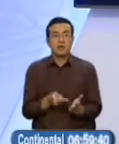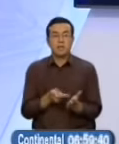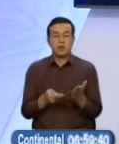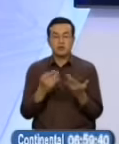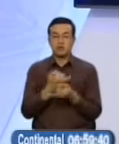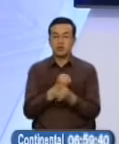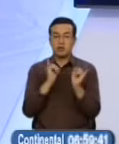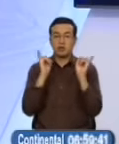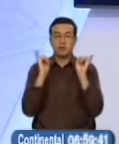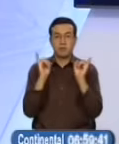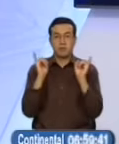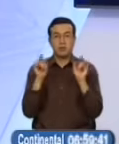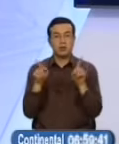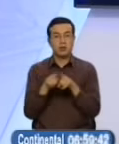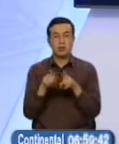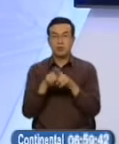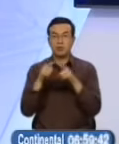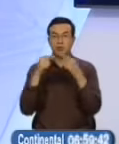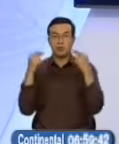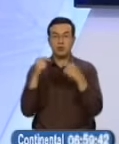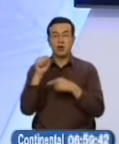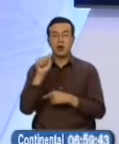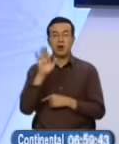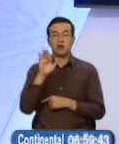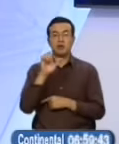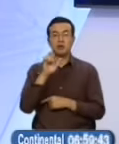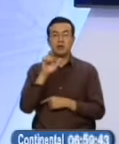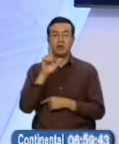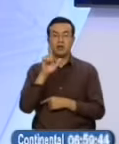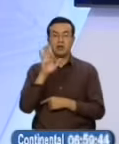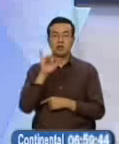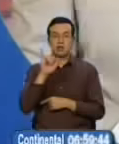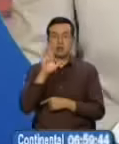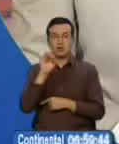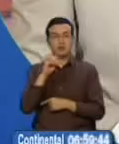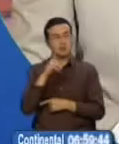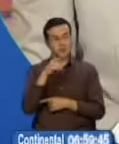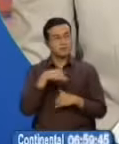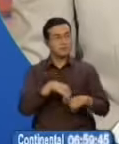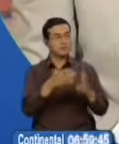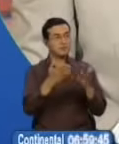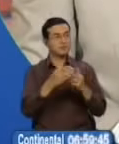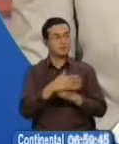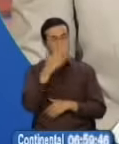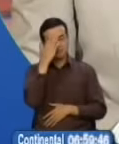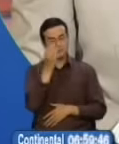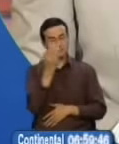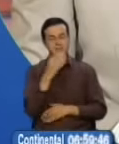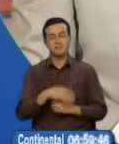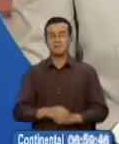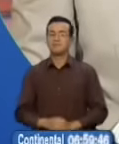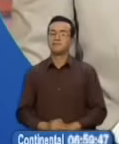con Independiente como con su rival, el Atlético Nacional colombiano. Abraham, tú sigues. Buenos días.